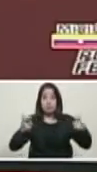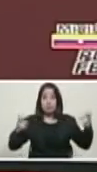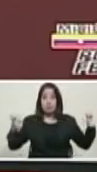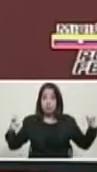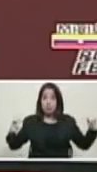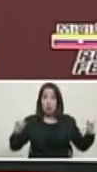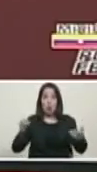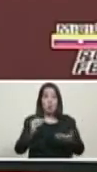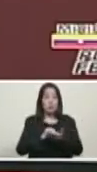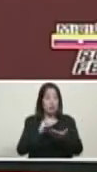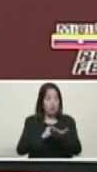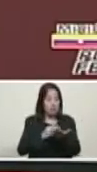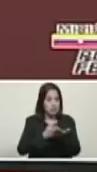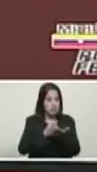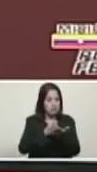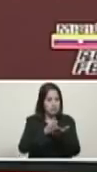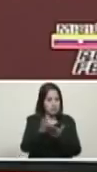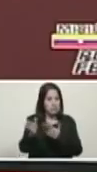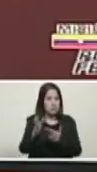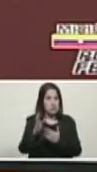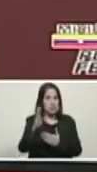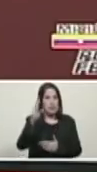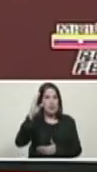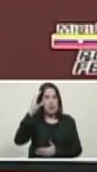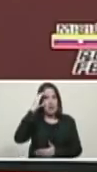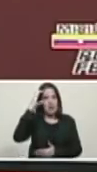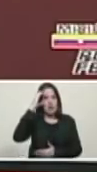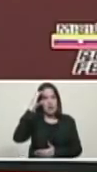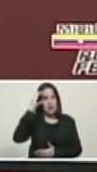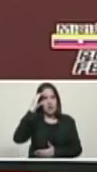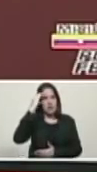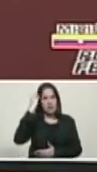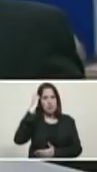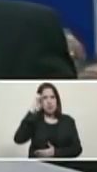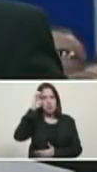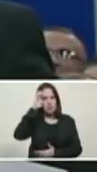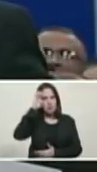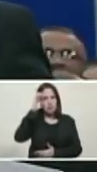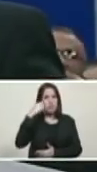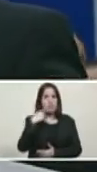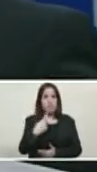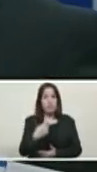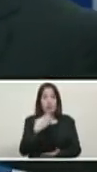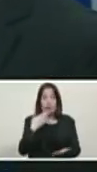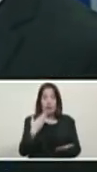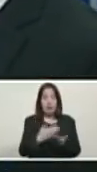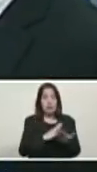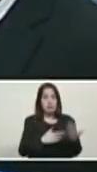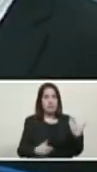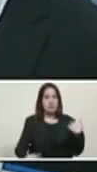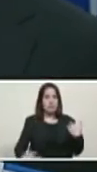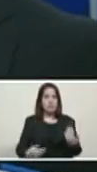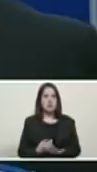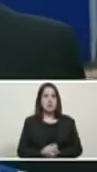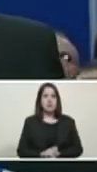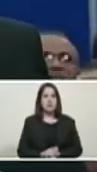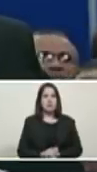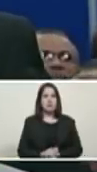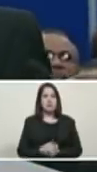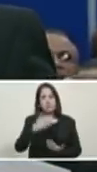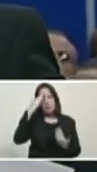el camino que tiene que encarnar ernesto villegas poljak gracias al señor presidente un saludo a todas ya todos